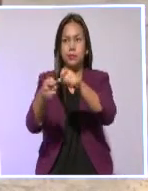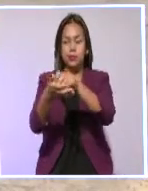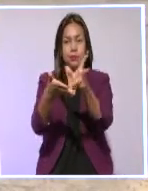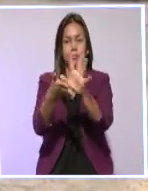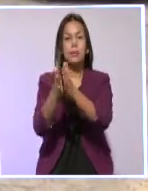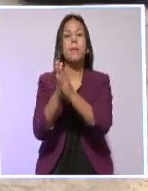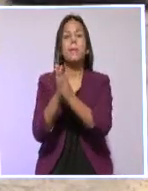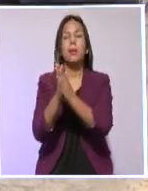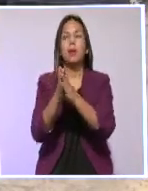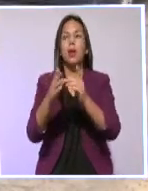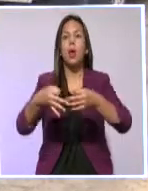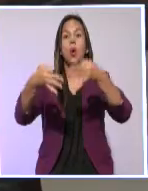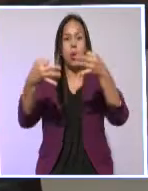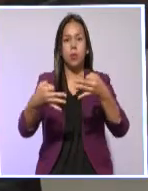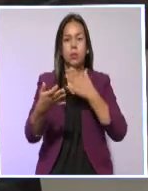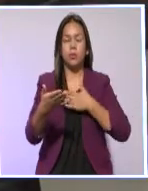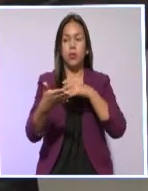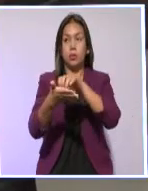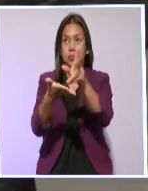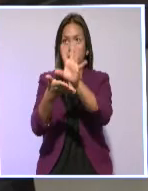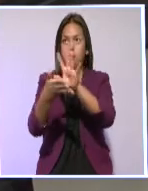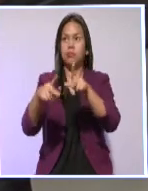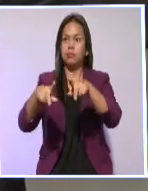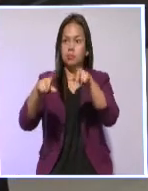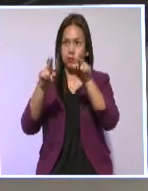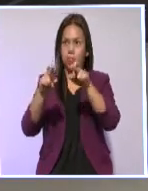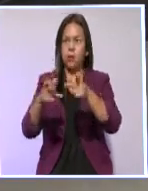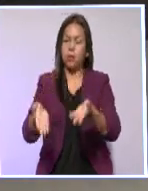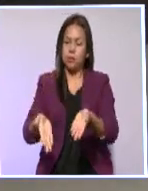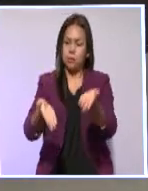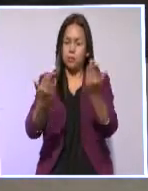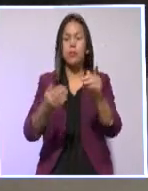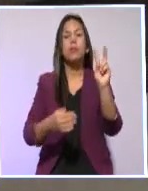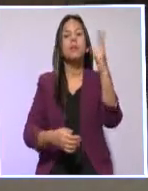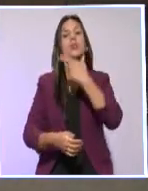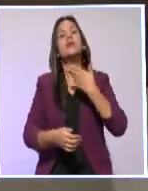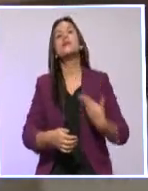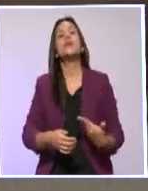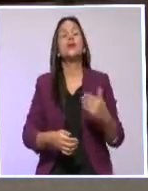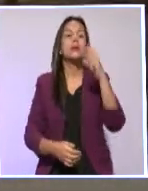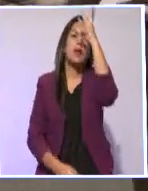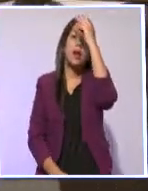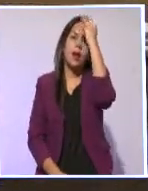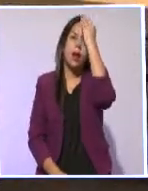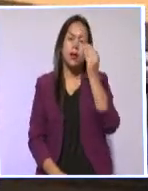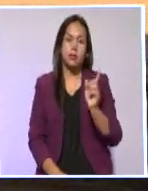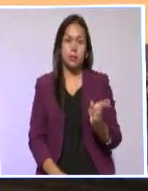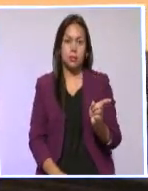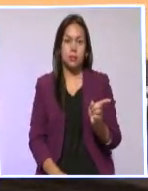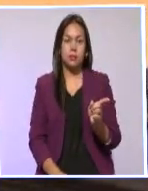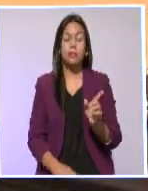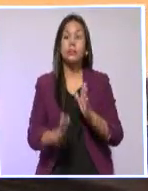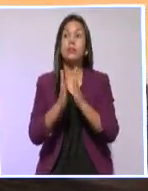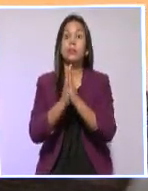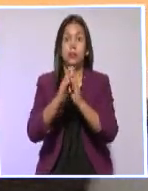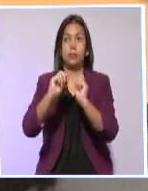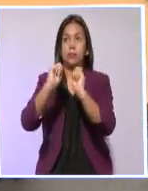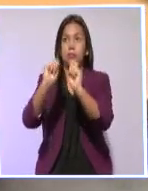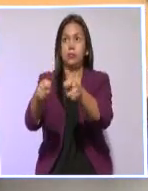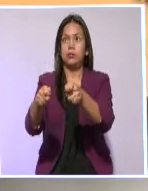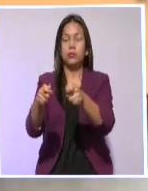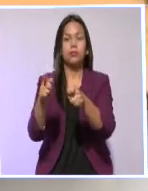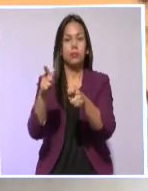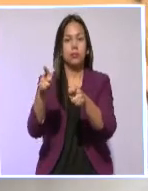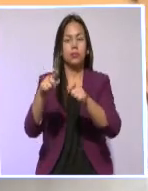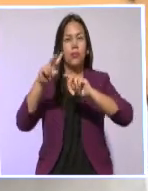oficial para que la Asamblea Nacional autorice el enjuiciamiento penal del vicepresidente de la República, Jorge Glass. La solicitud de vinculación